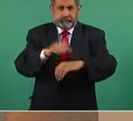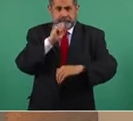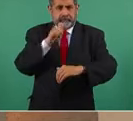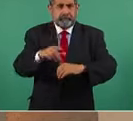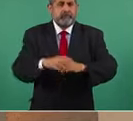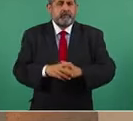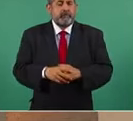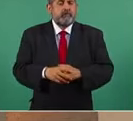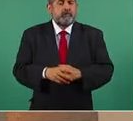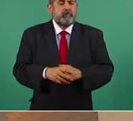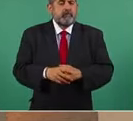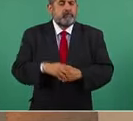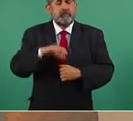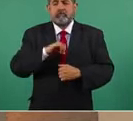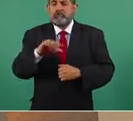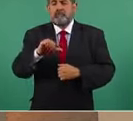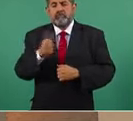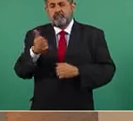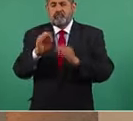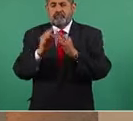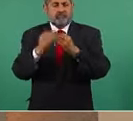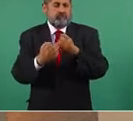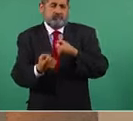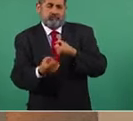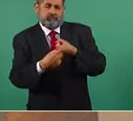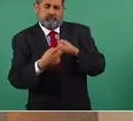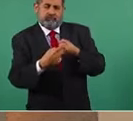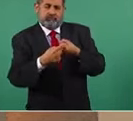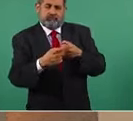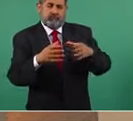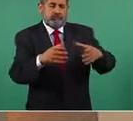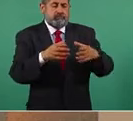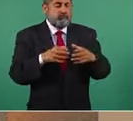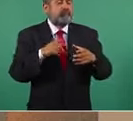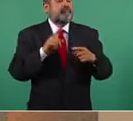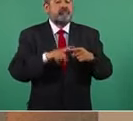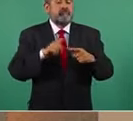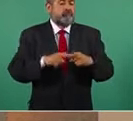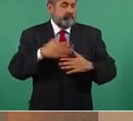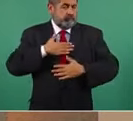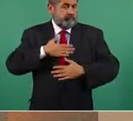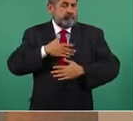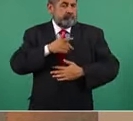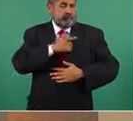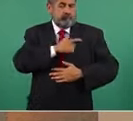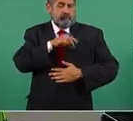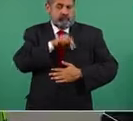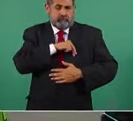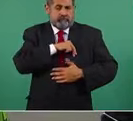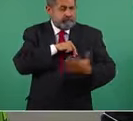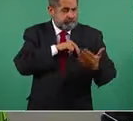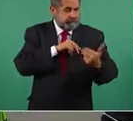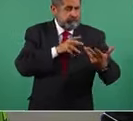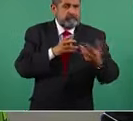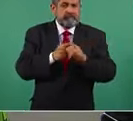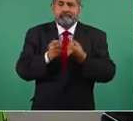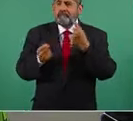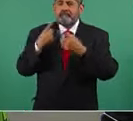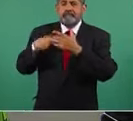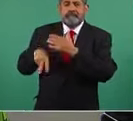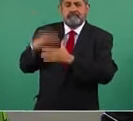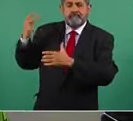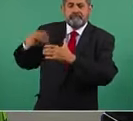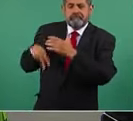también hay otro tipo de reclutamiento que es el que hace ya directamente la Guardia Nacional para cubrir vacantes que se